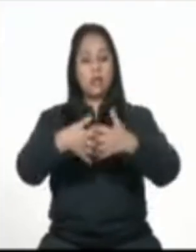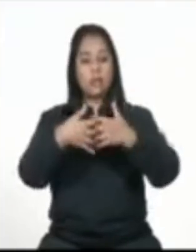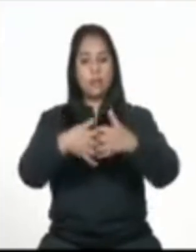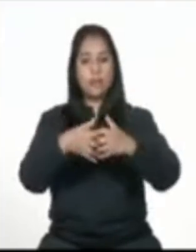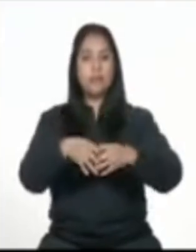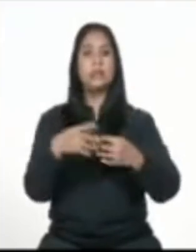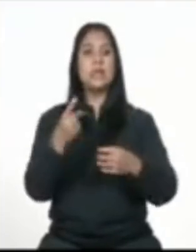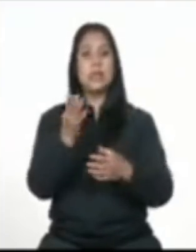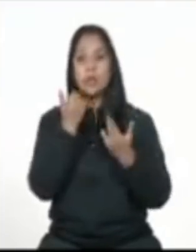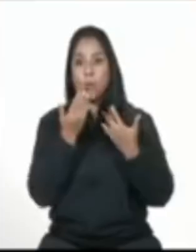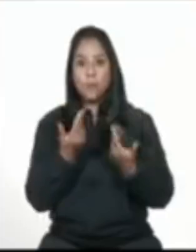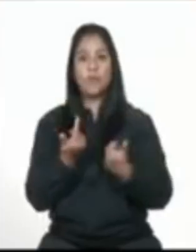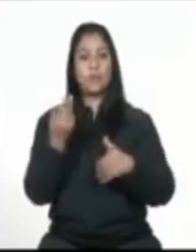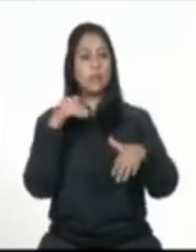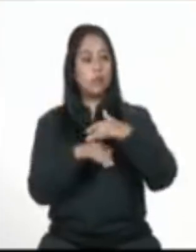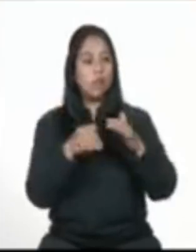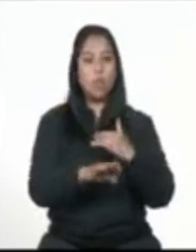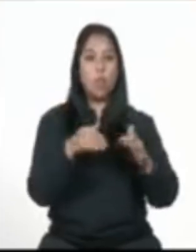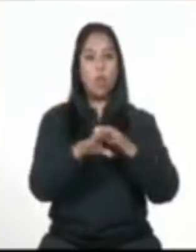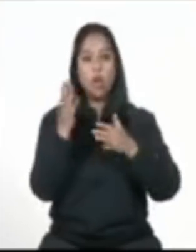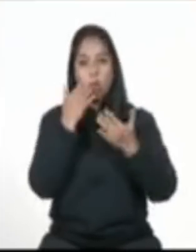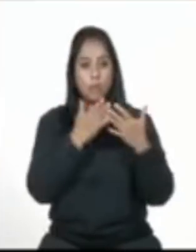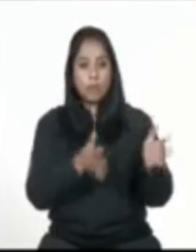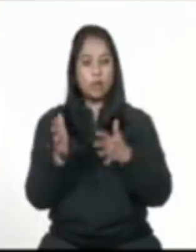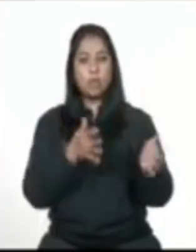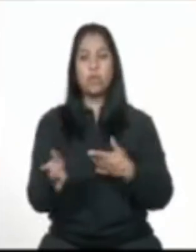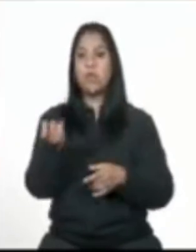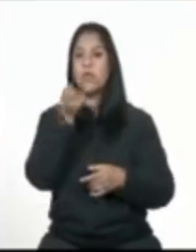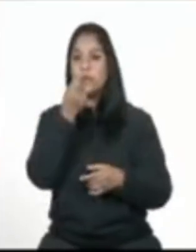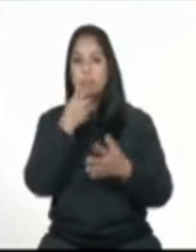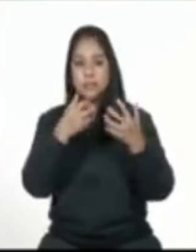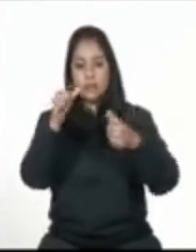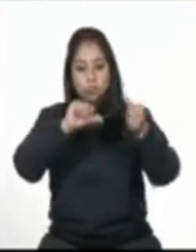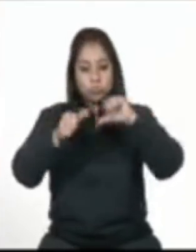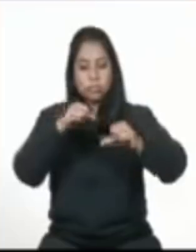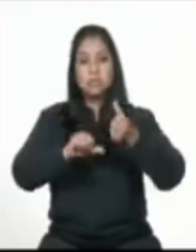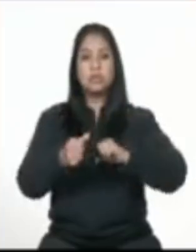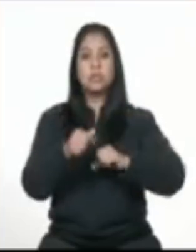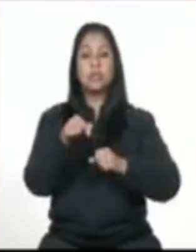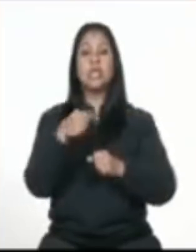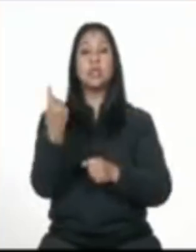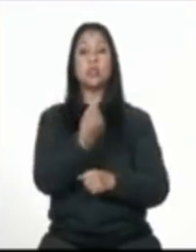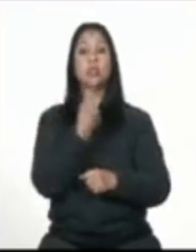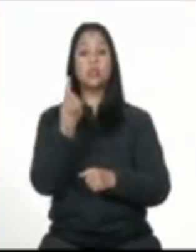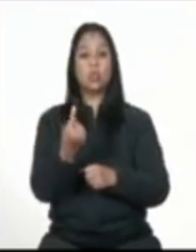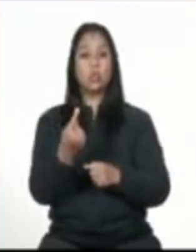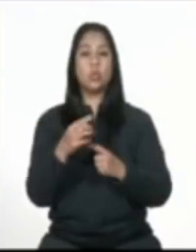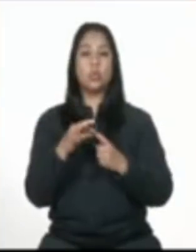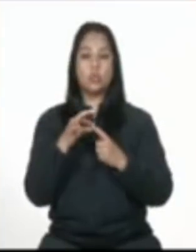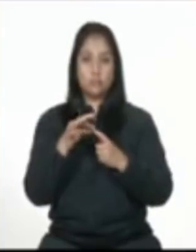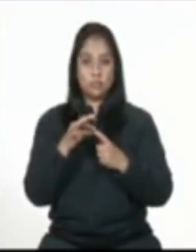alimentos, empaques de alimentos, farmacéuticas, droguerías, en especial todo aquello relativo a